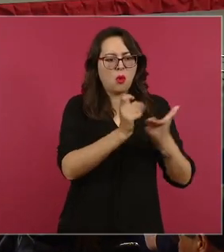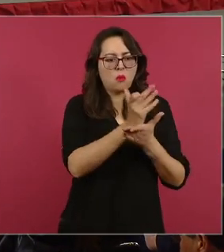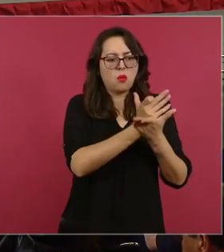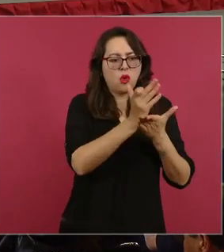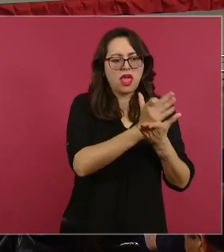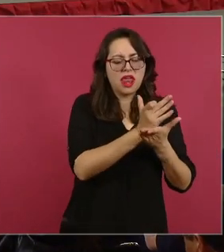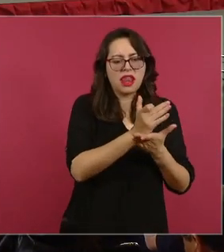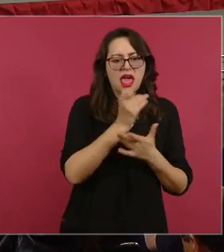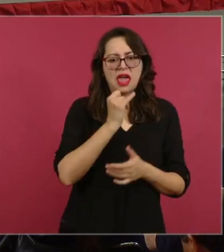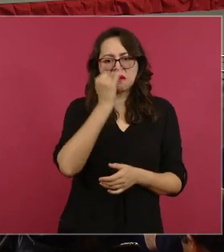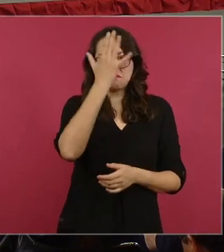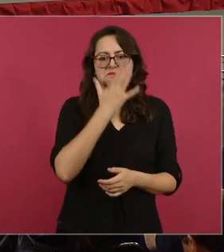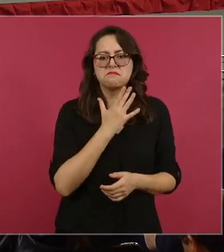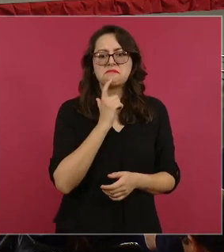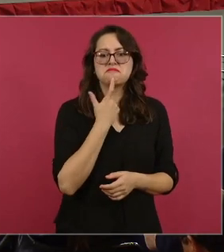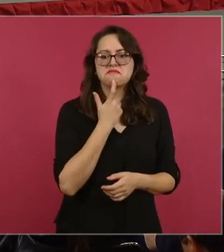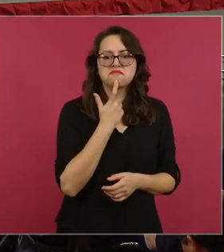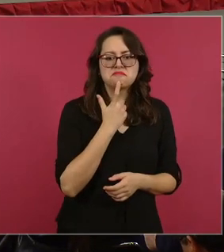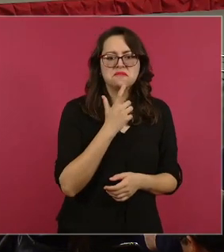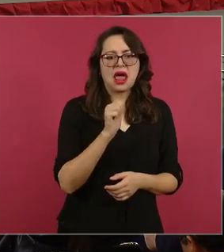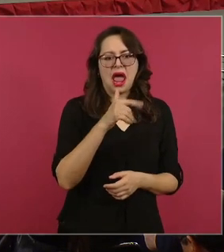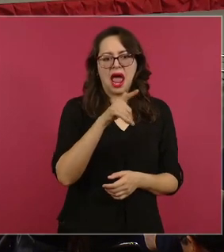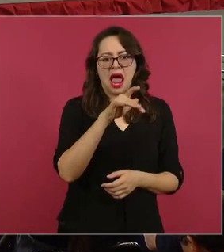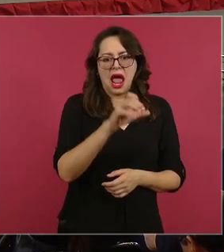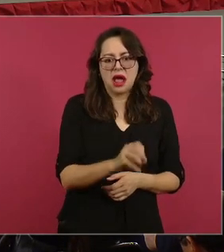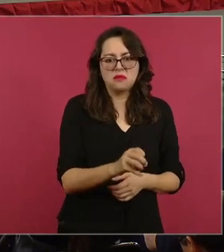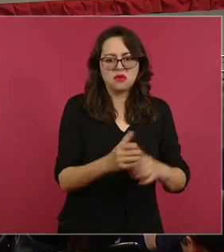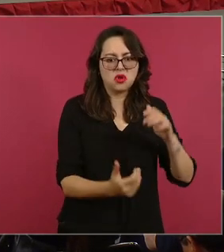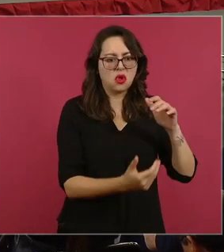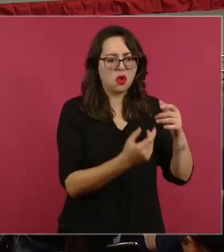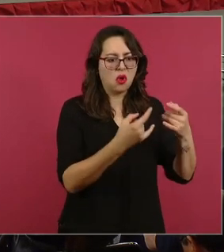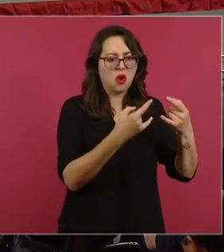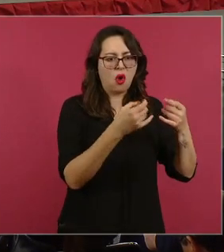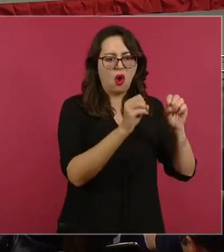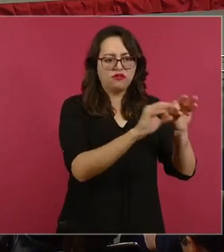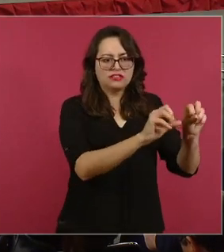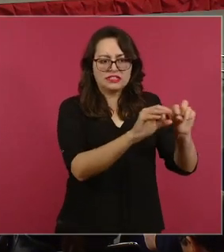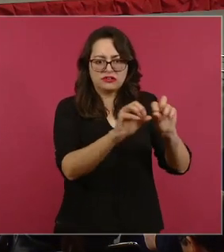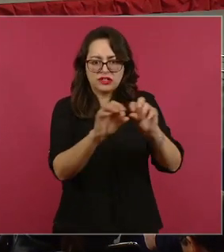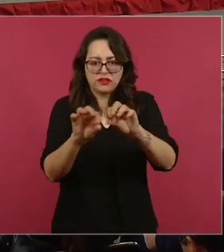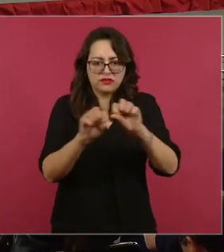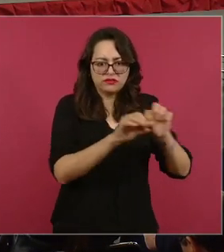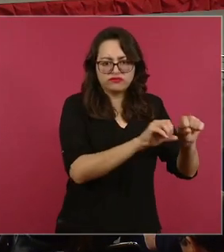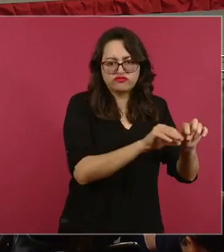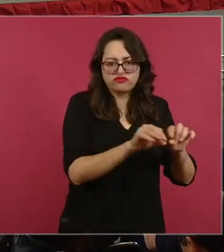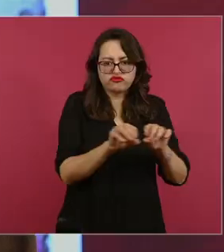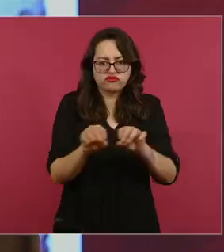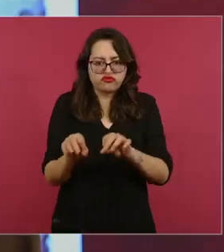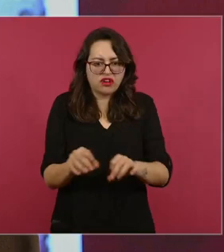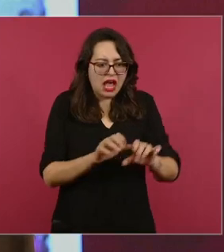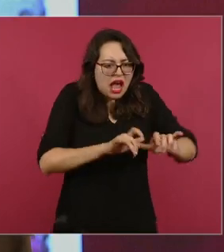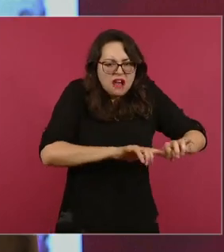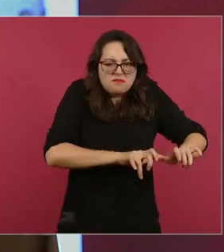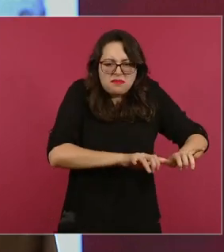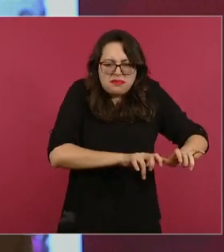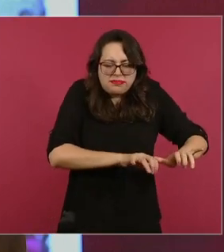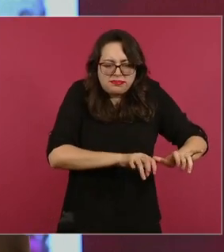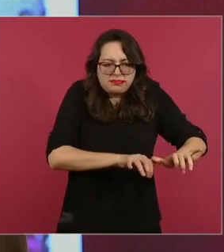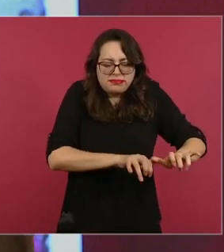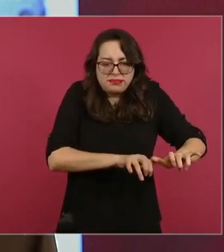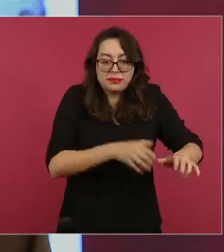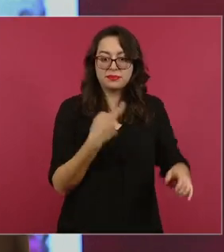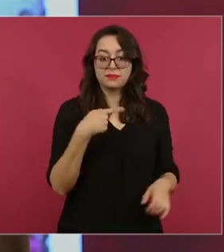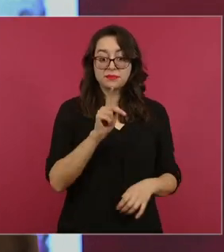como decenas de personas en computadoras aquí como vemos en la imagen, en la pantalla. Pero esta